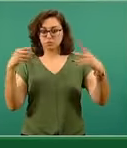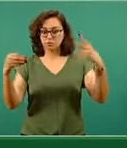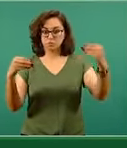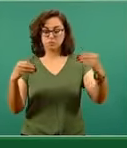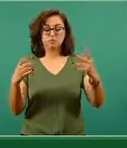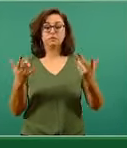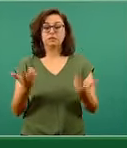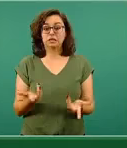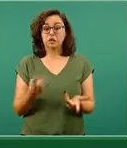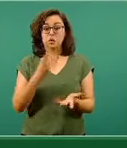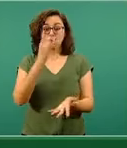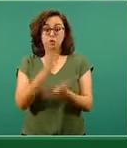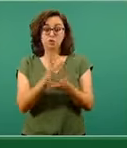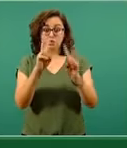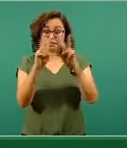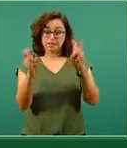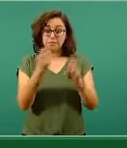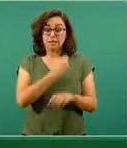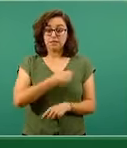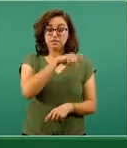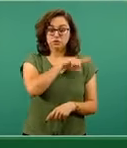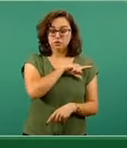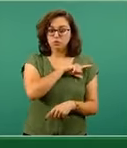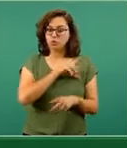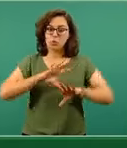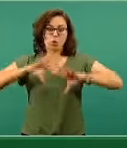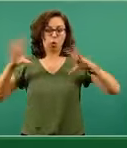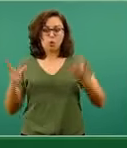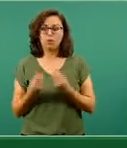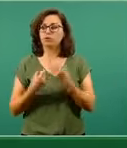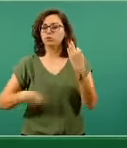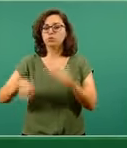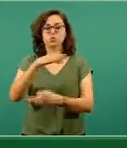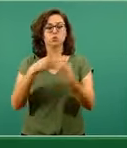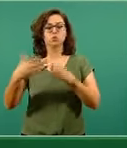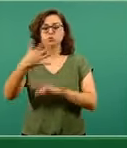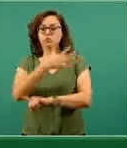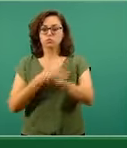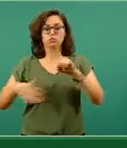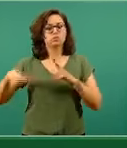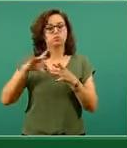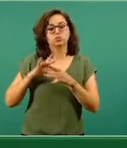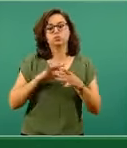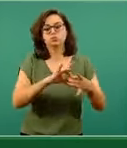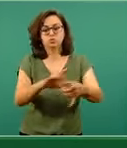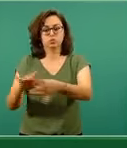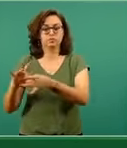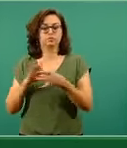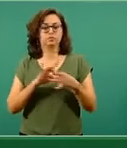la acción de salud, es la acción integral de la sociedad en un momento dado.